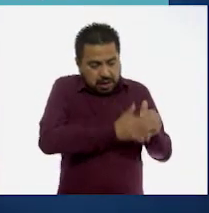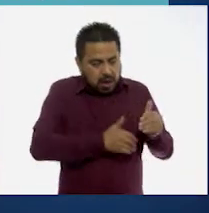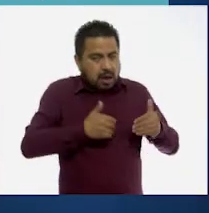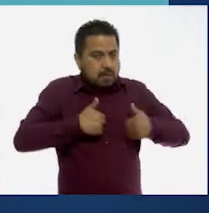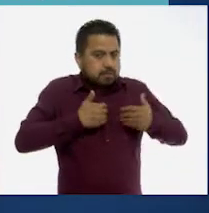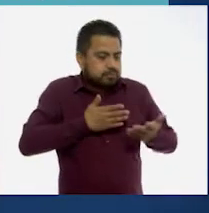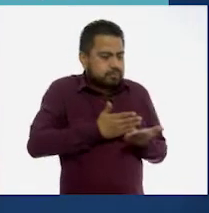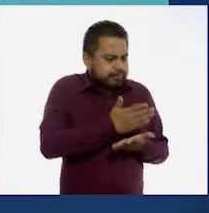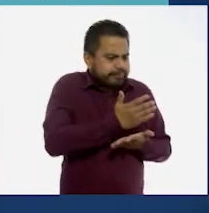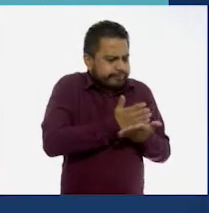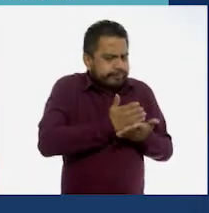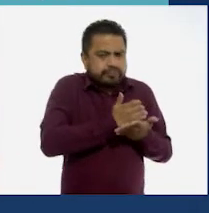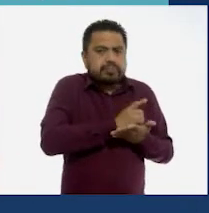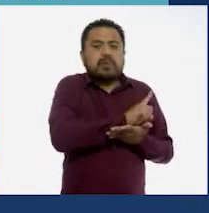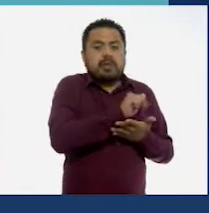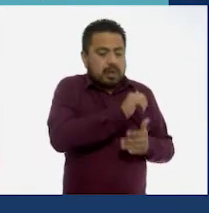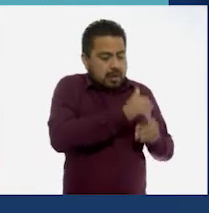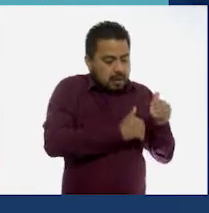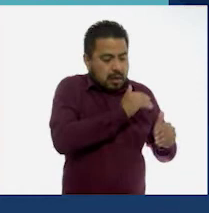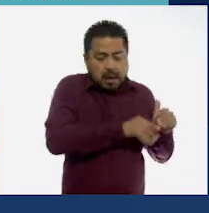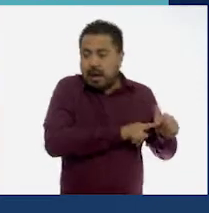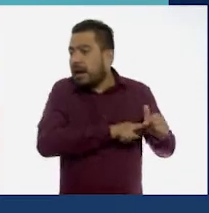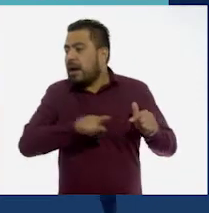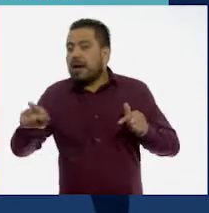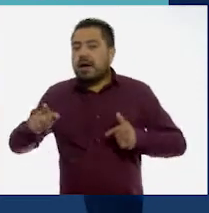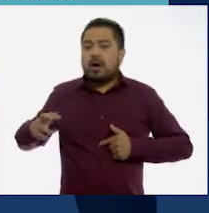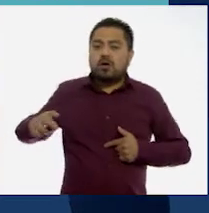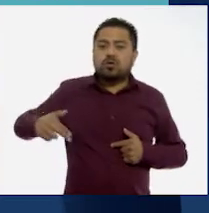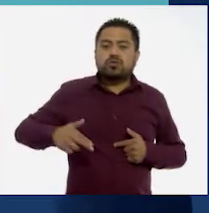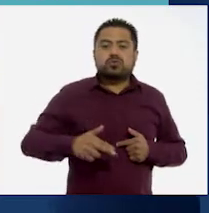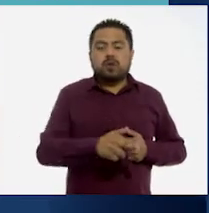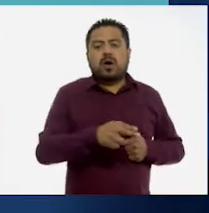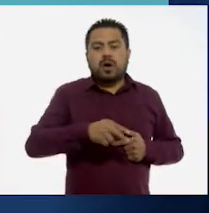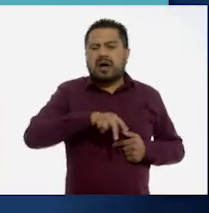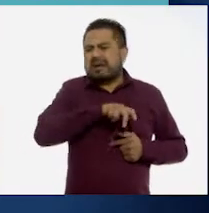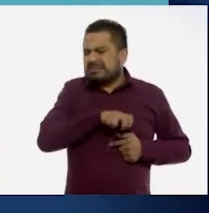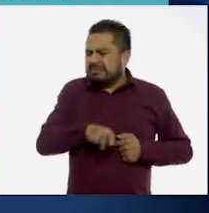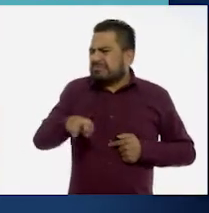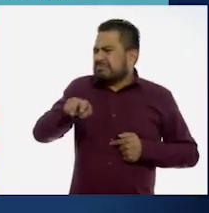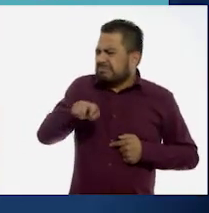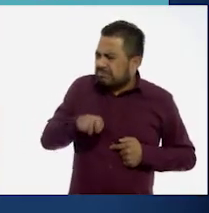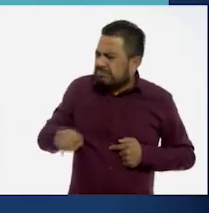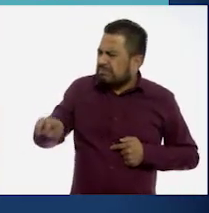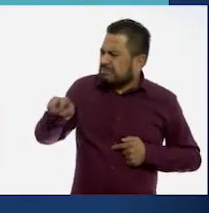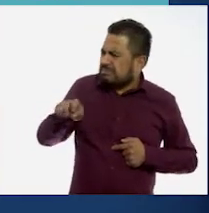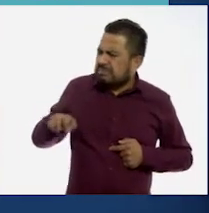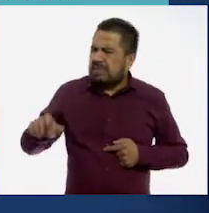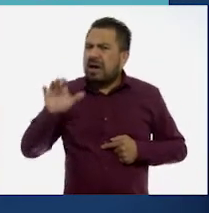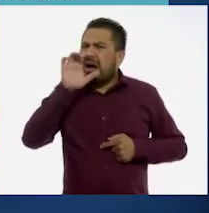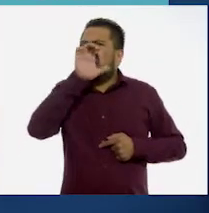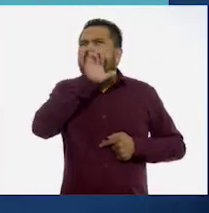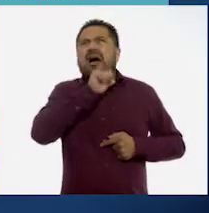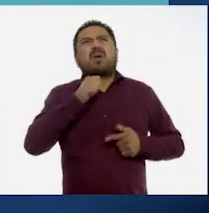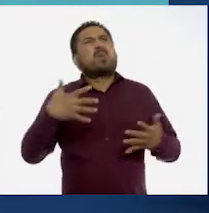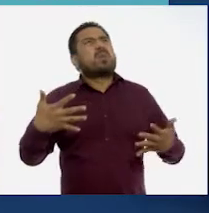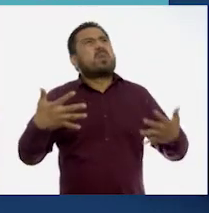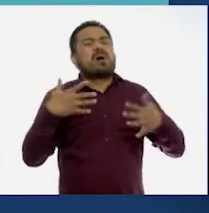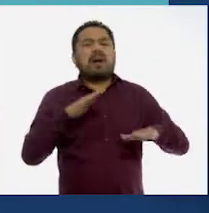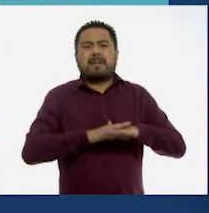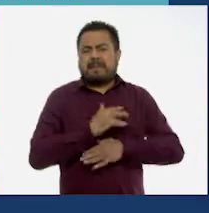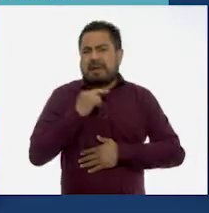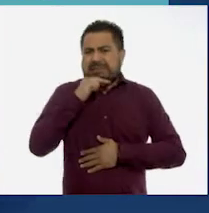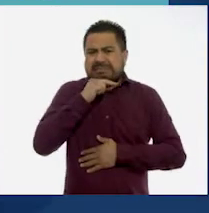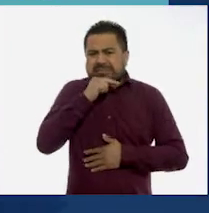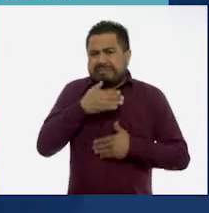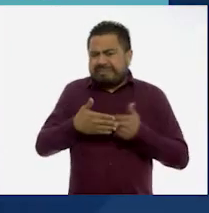visita, salió rumbo a La Rumorosa, caminando bajo el calor intenso del mediodía, pero en su prisa por llegar